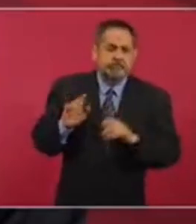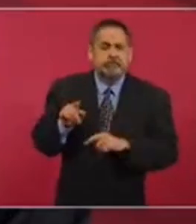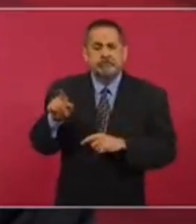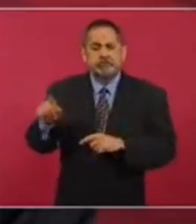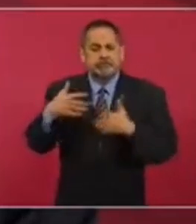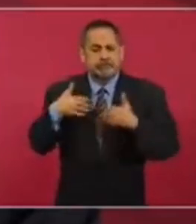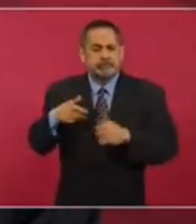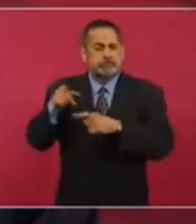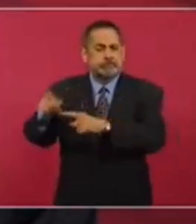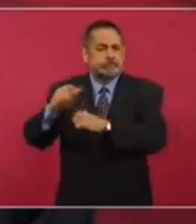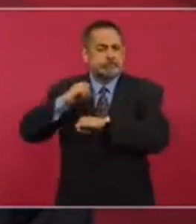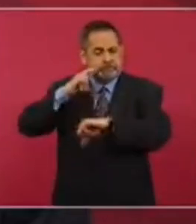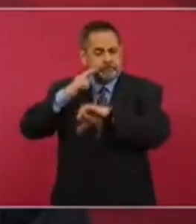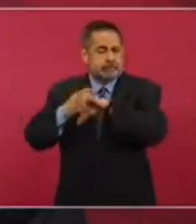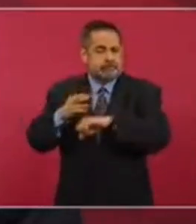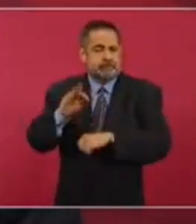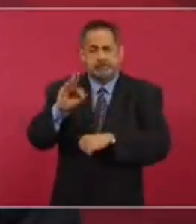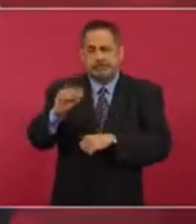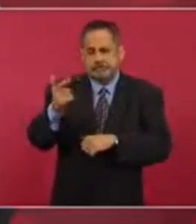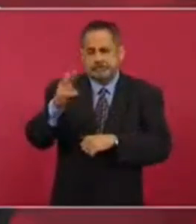hermano del funcionario.